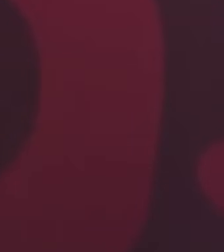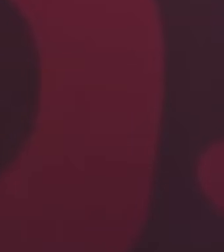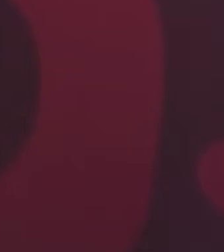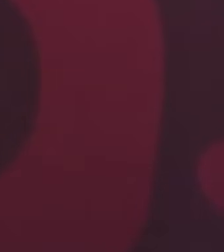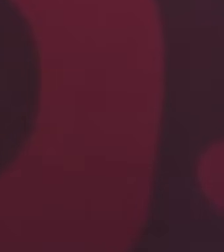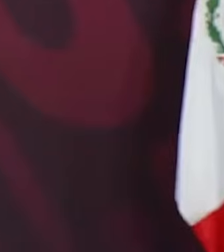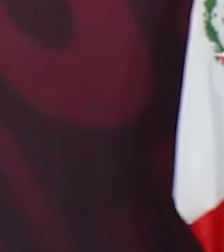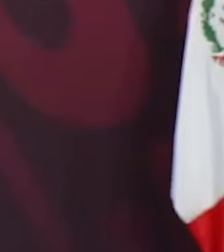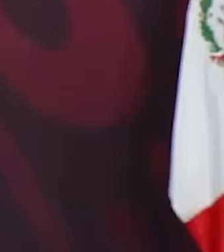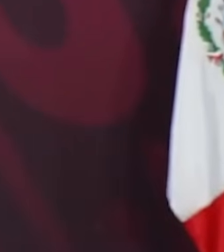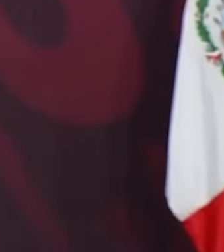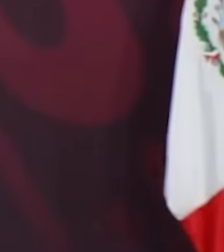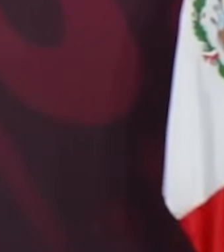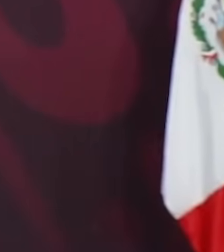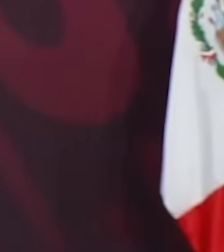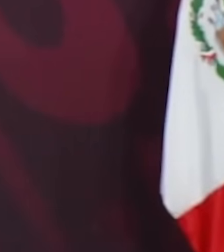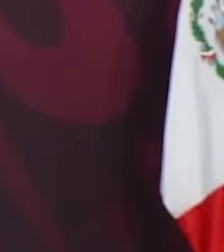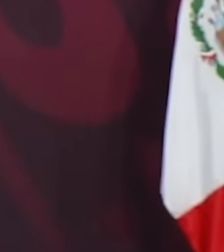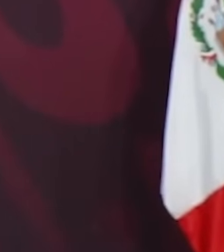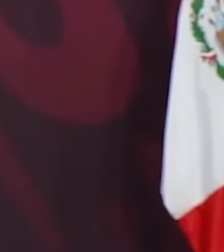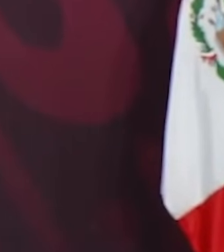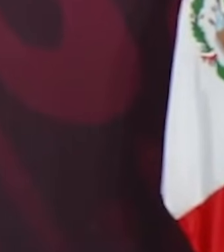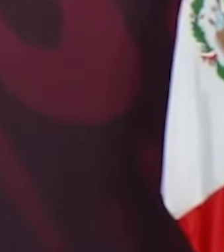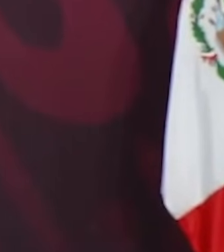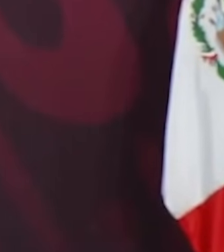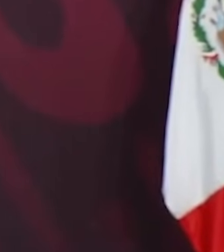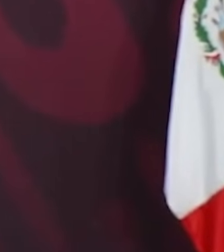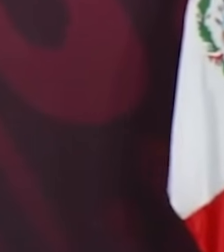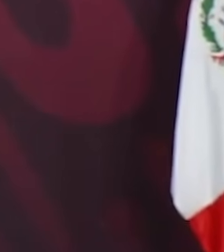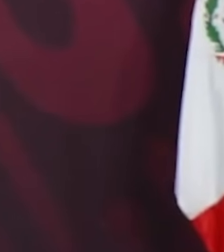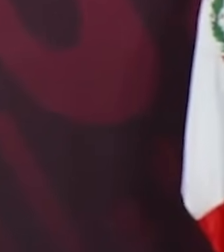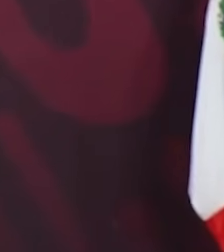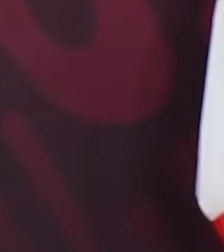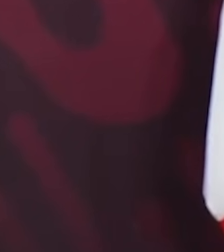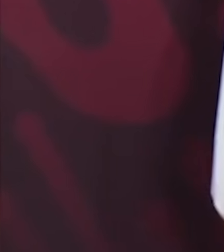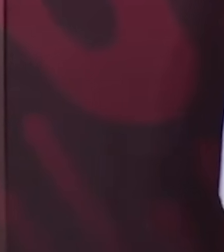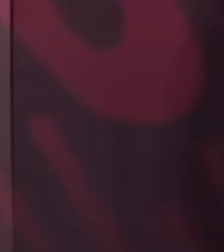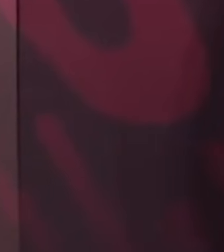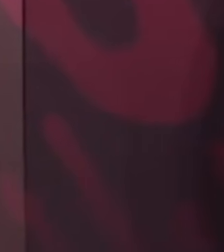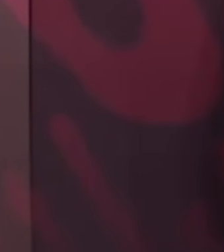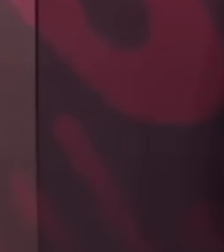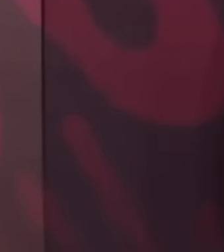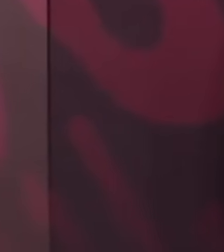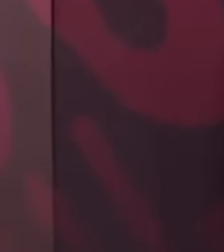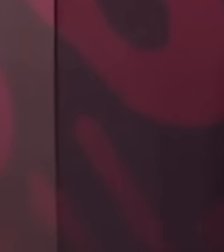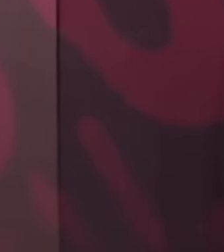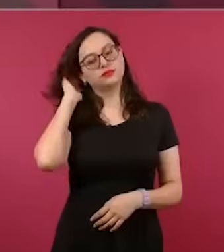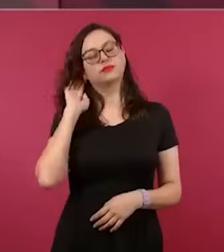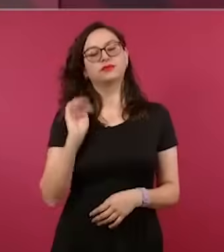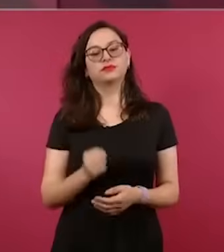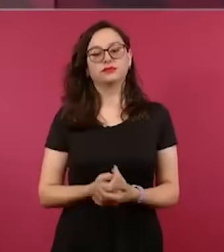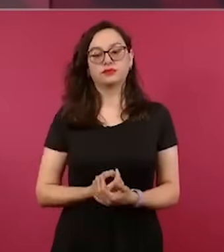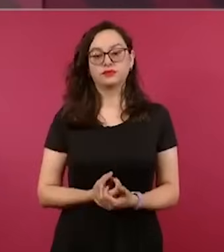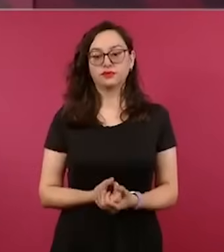para animar a la gente, no a los campesinos y a los